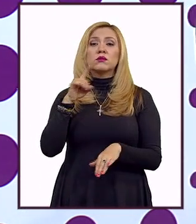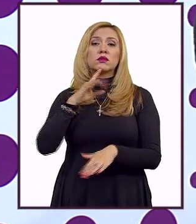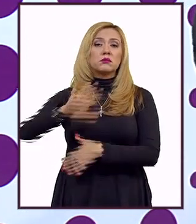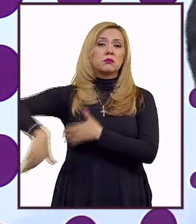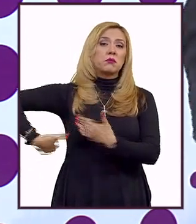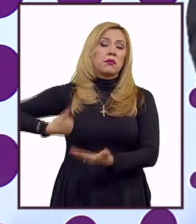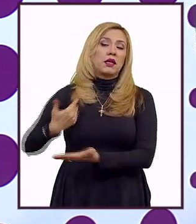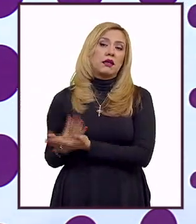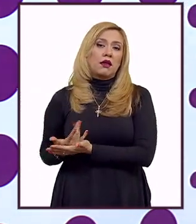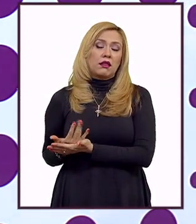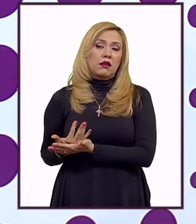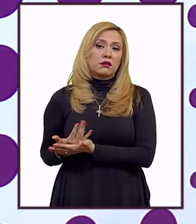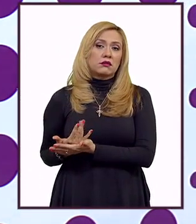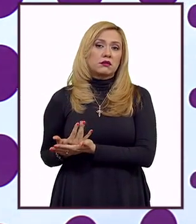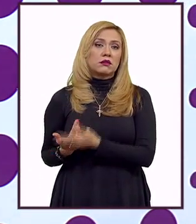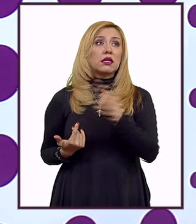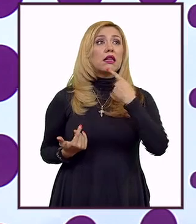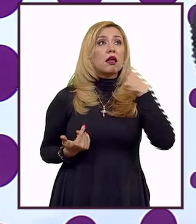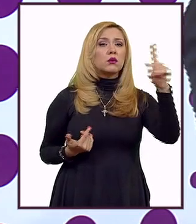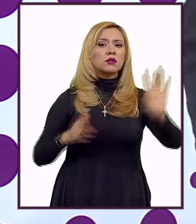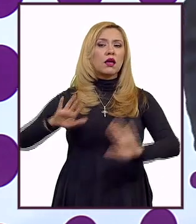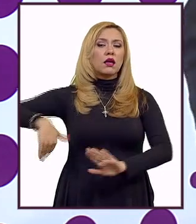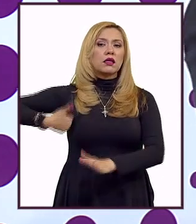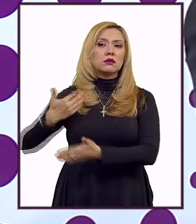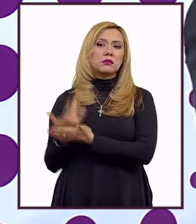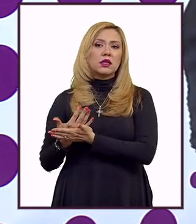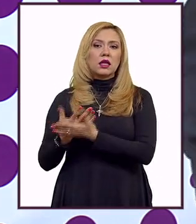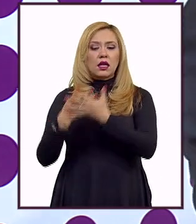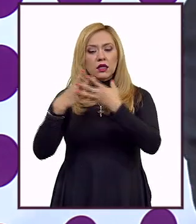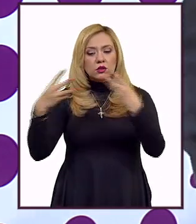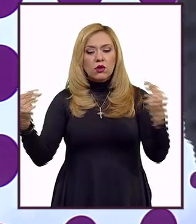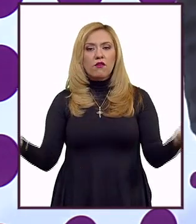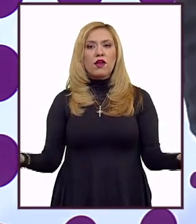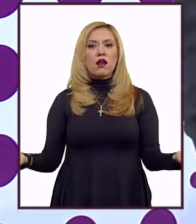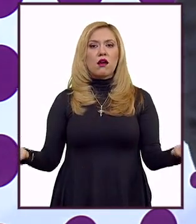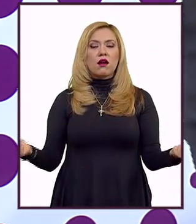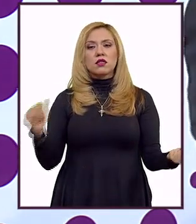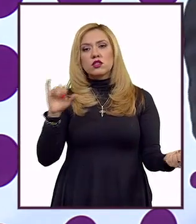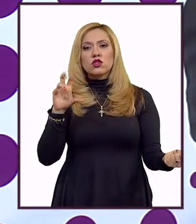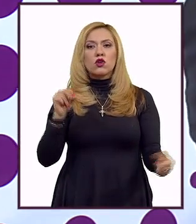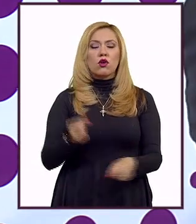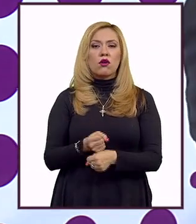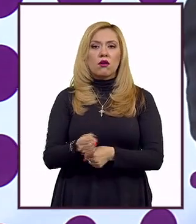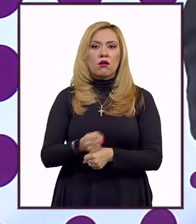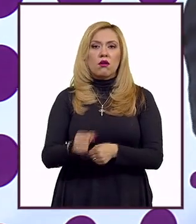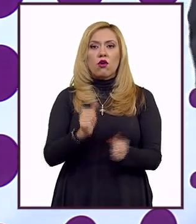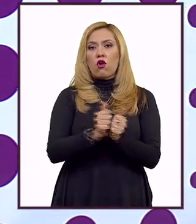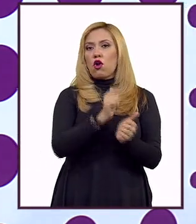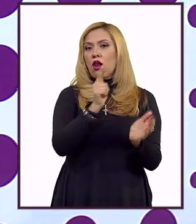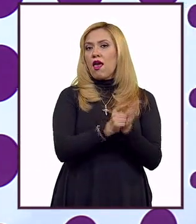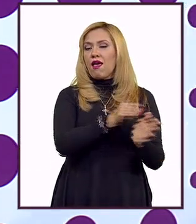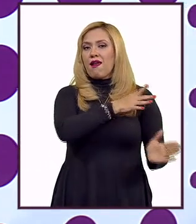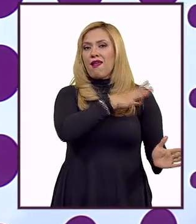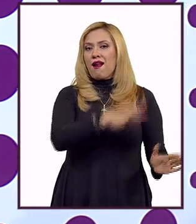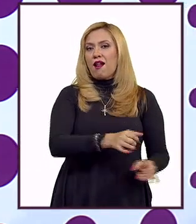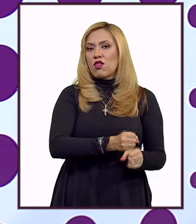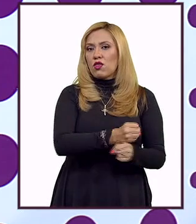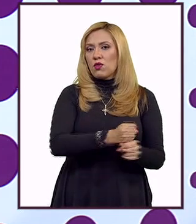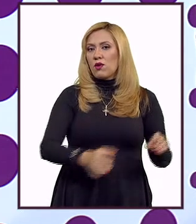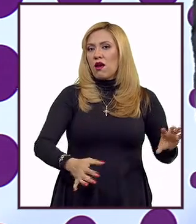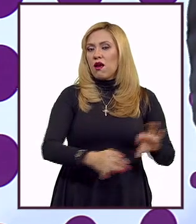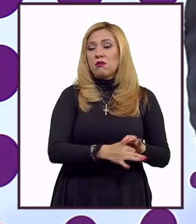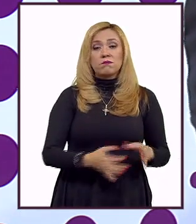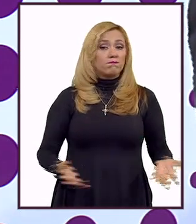pendientes, es decir, denuncias que están pendientes por resolver respecto de tortura, conforme a la Ley General de Tortura. Entonces, el tema